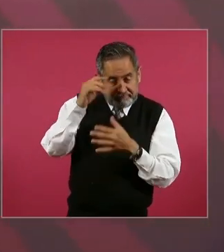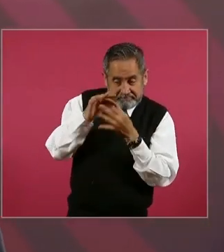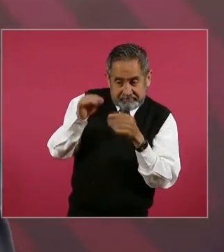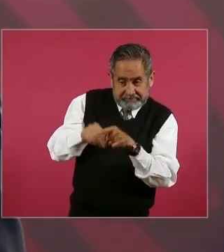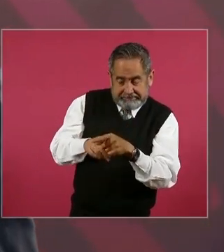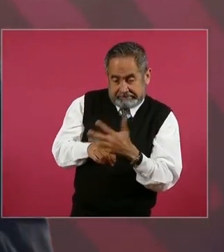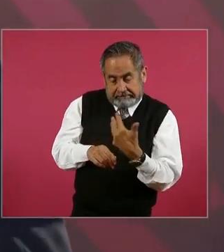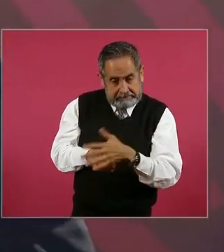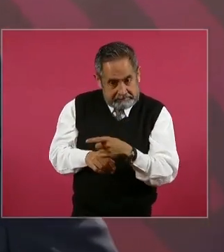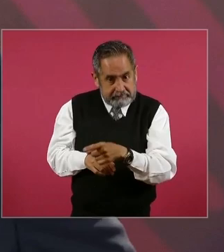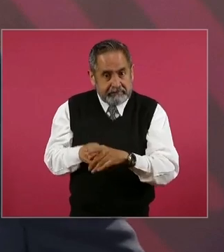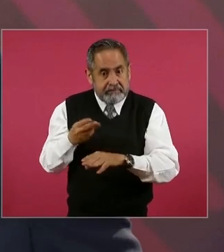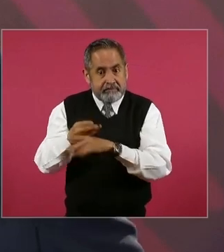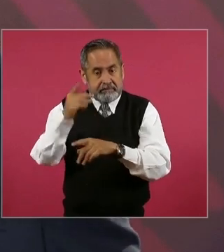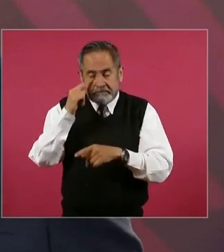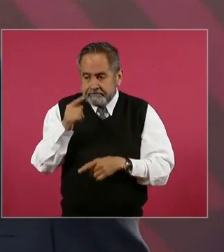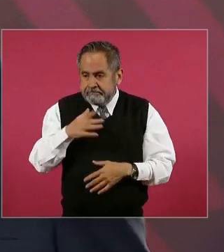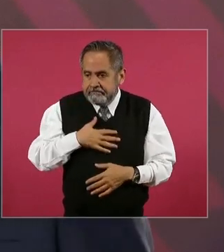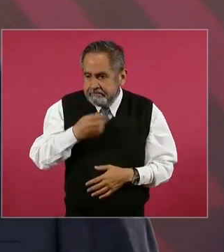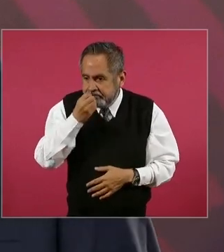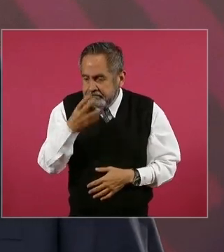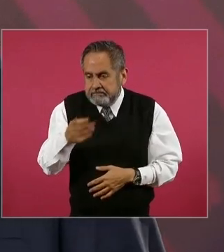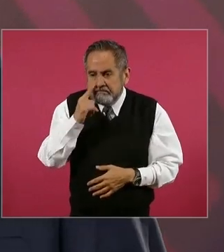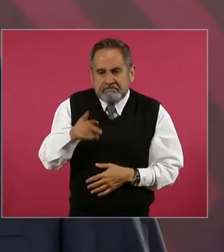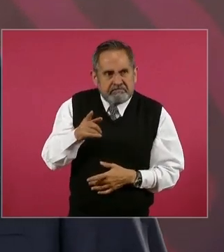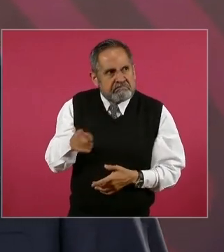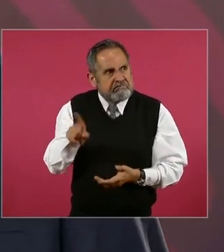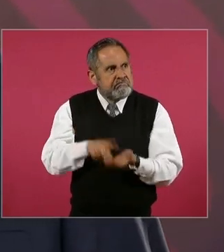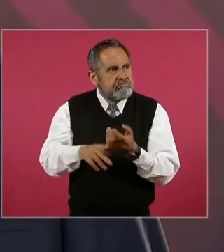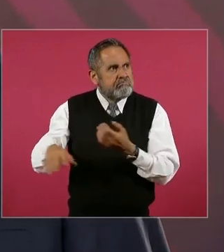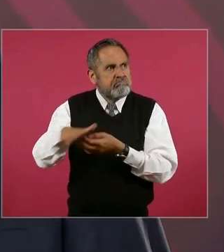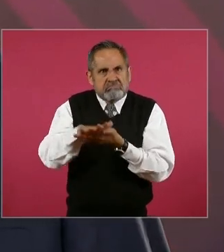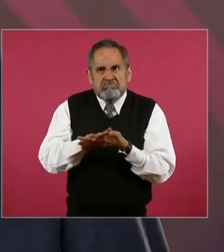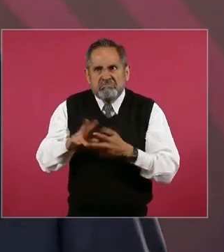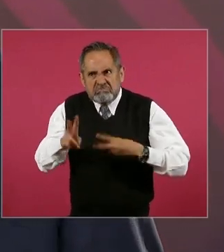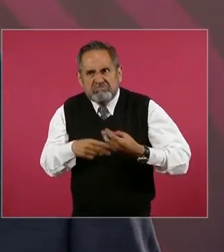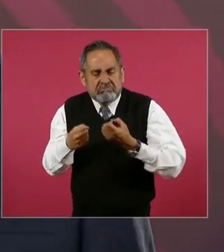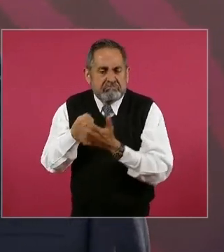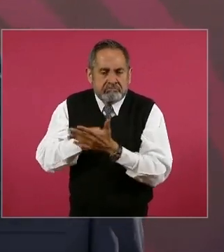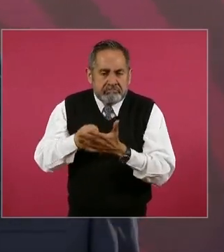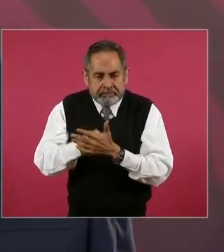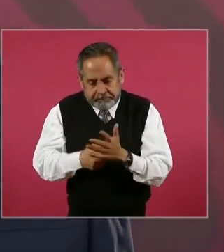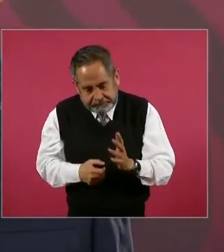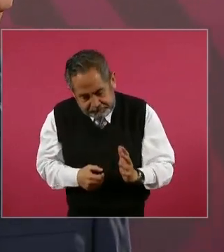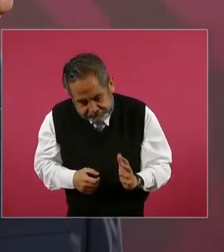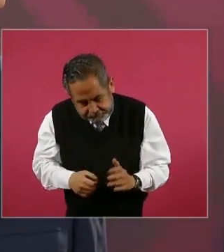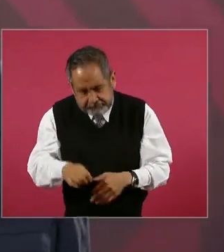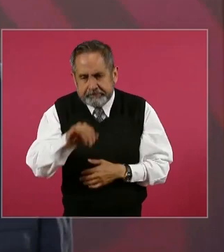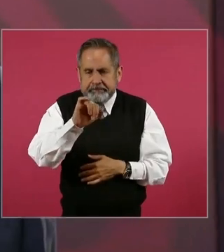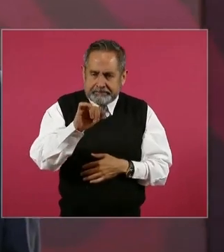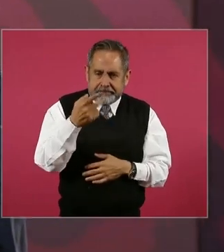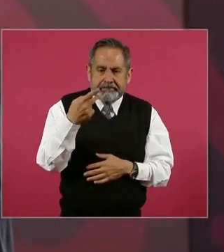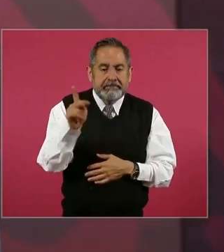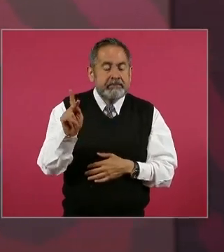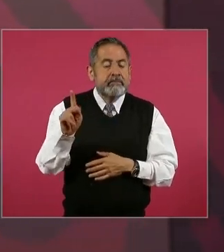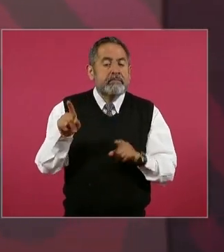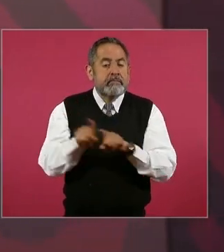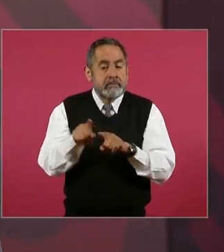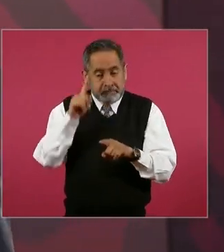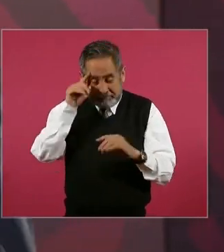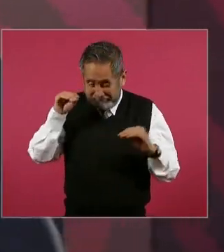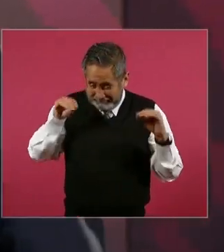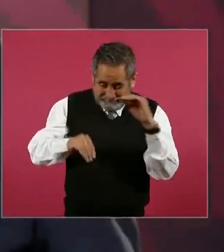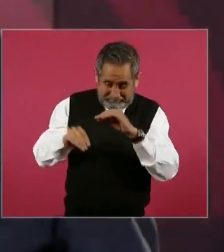teóricamente es muy atractivo no más que entre otras cosas para